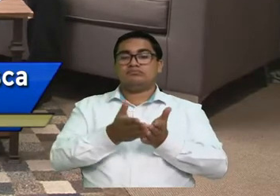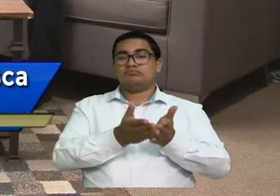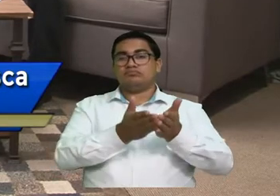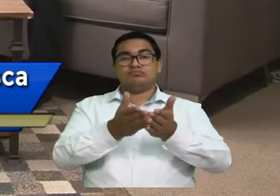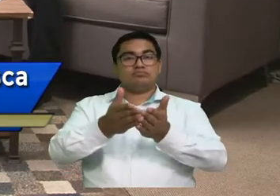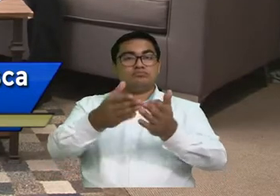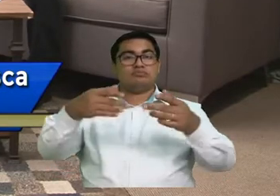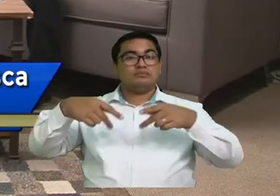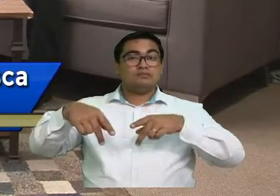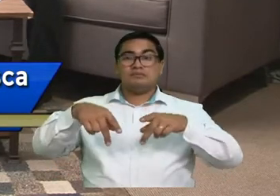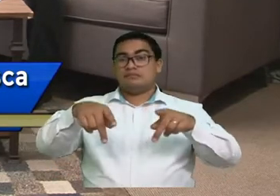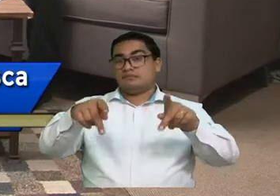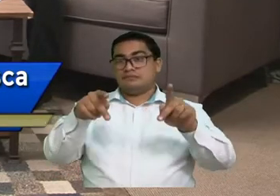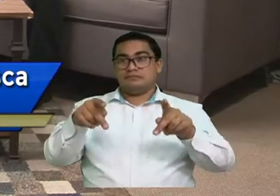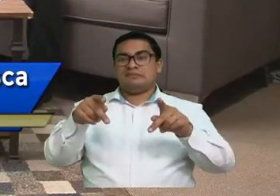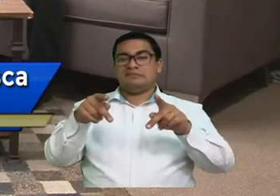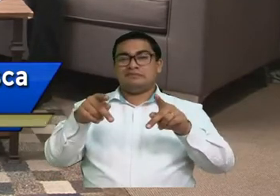cruceros